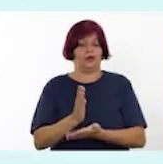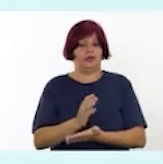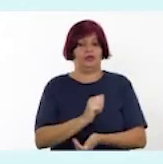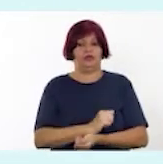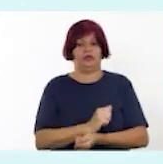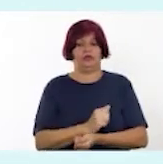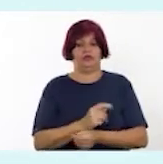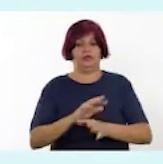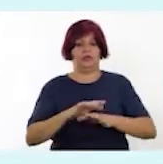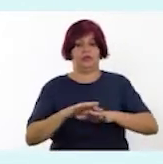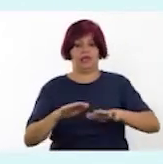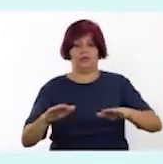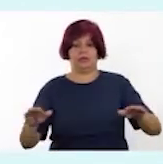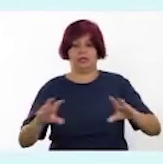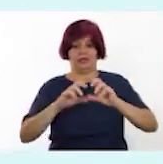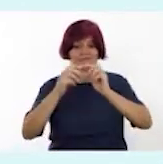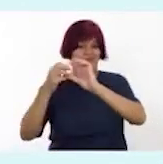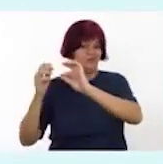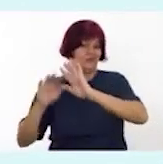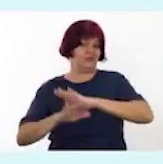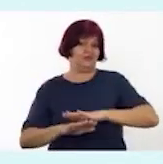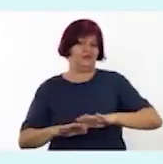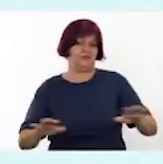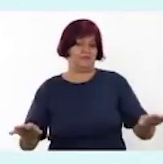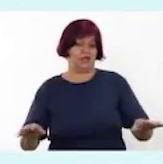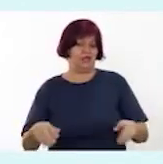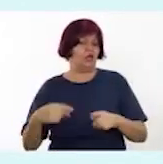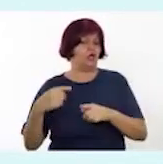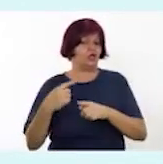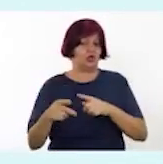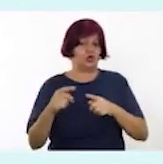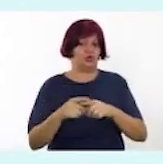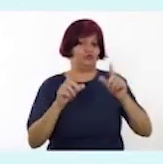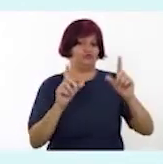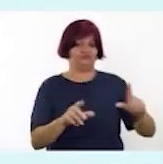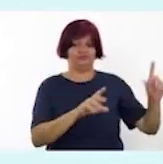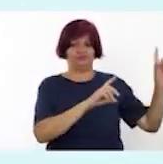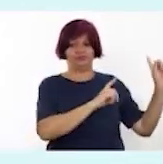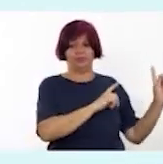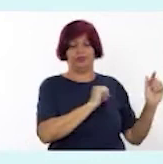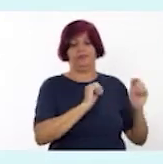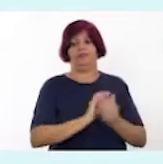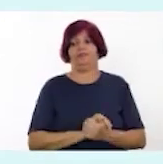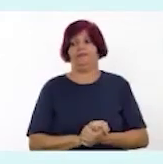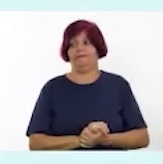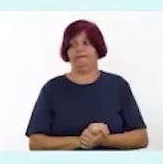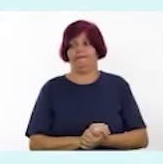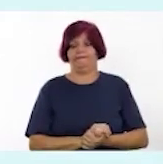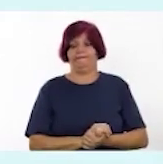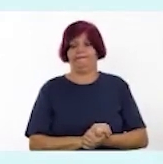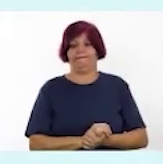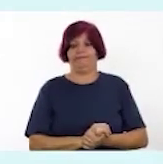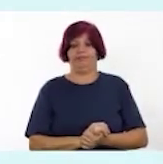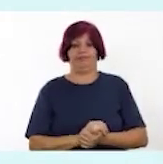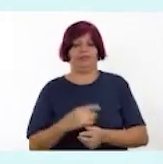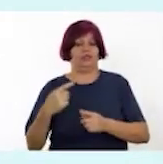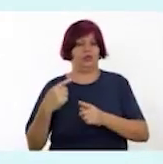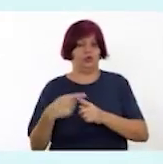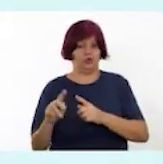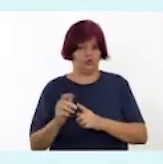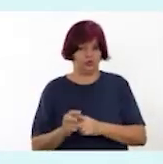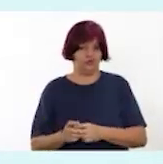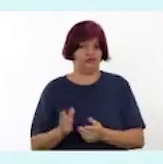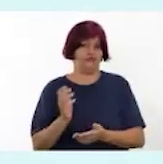geometría plana. También pueden estar utilizando el asistente matemático de geometría. En el caso del